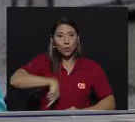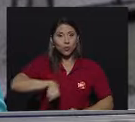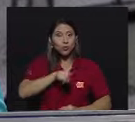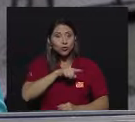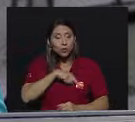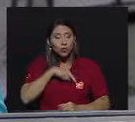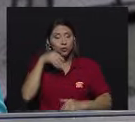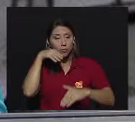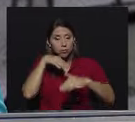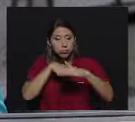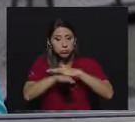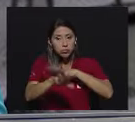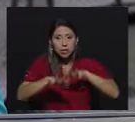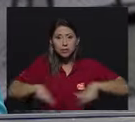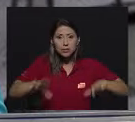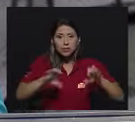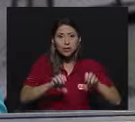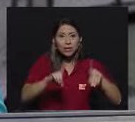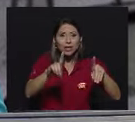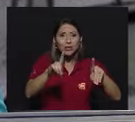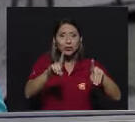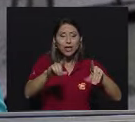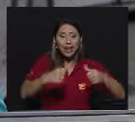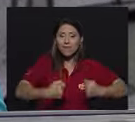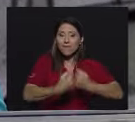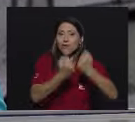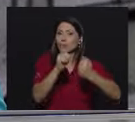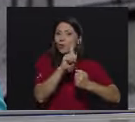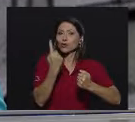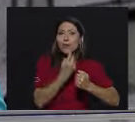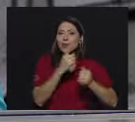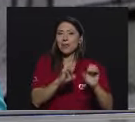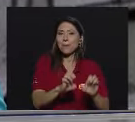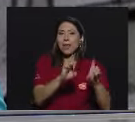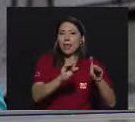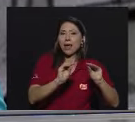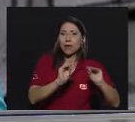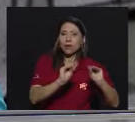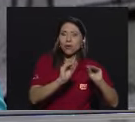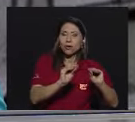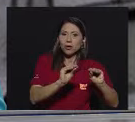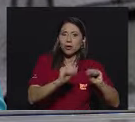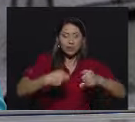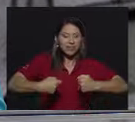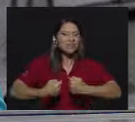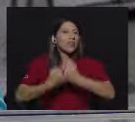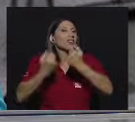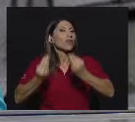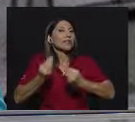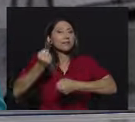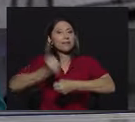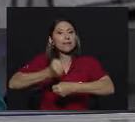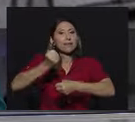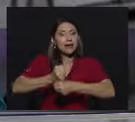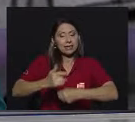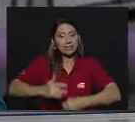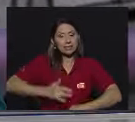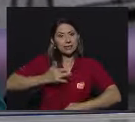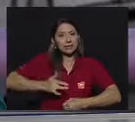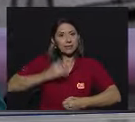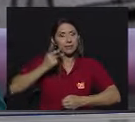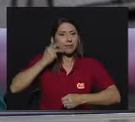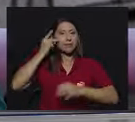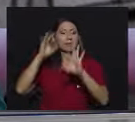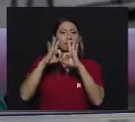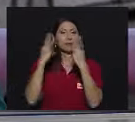esos espacios educativos, el reto va más allá de lo pedagógico. El reto implica también trabajar y sensibilizar a los padres de